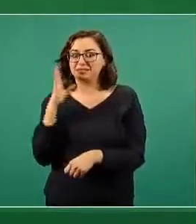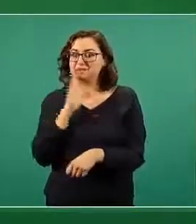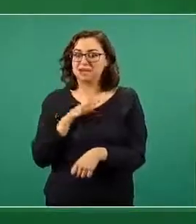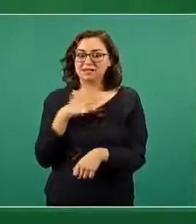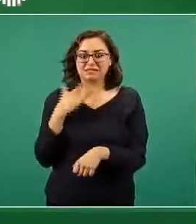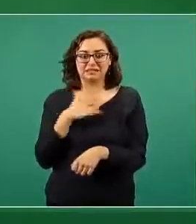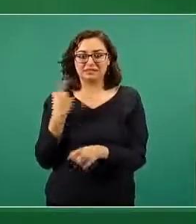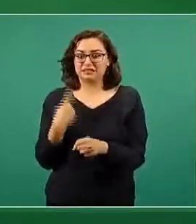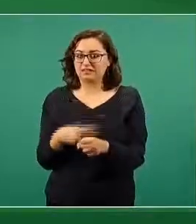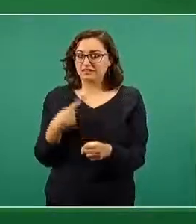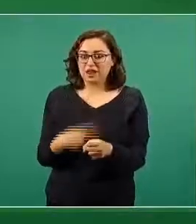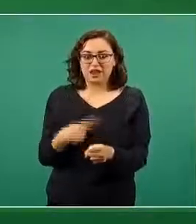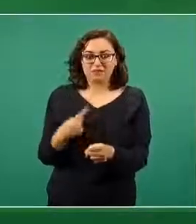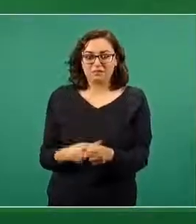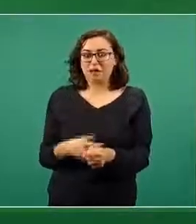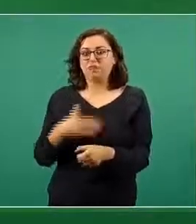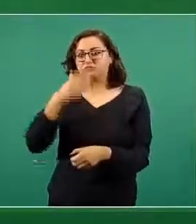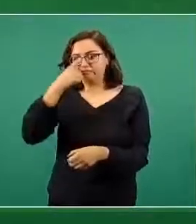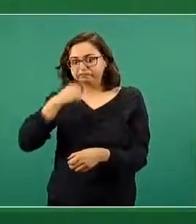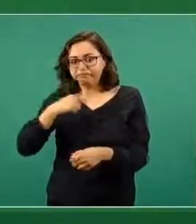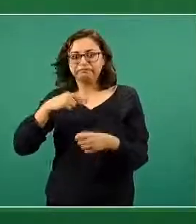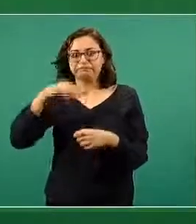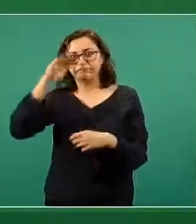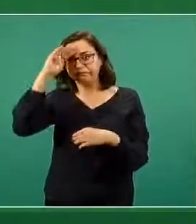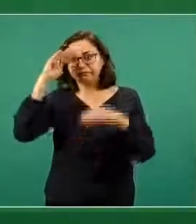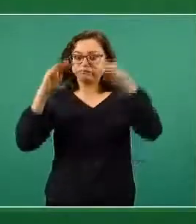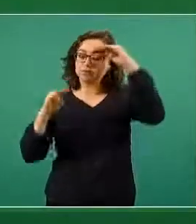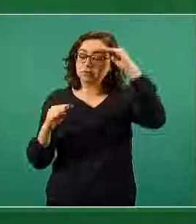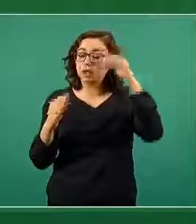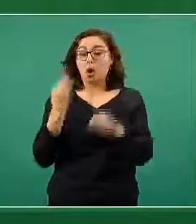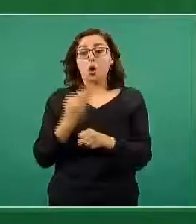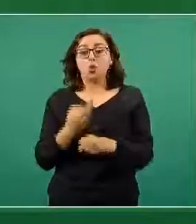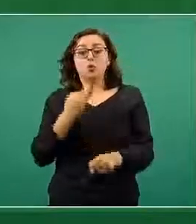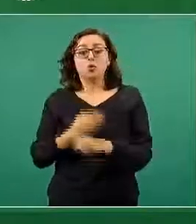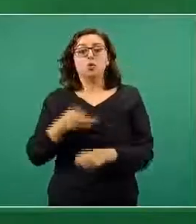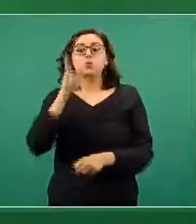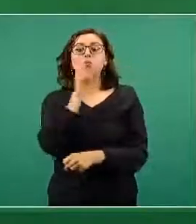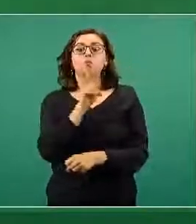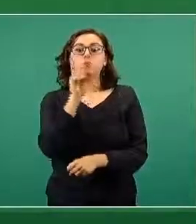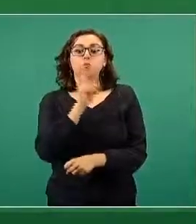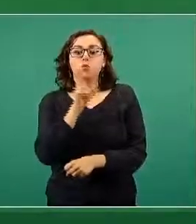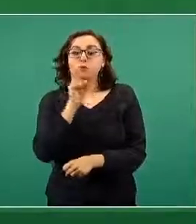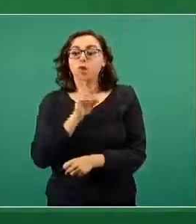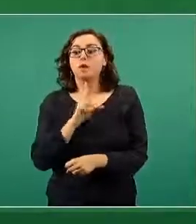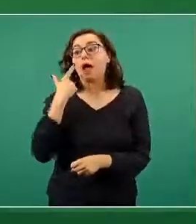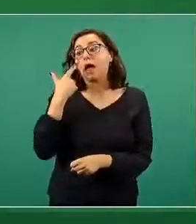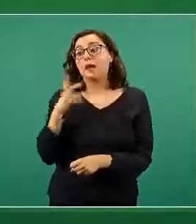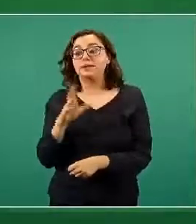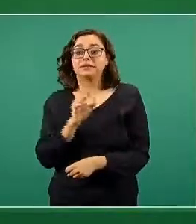y se va a realizar la prueba. Ahorita al momento no sé si es positiva o negativa,